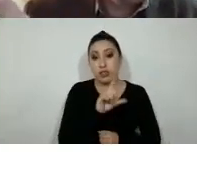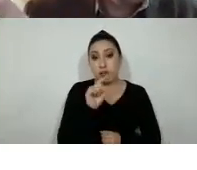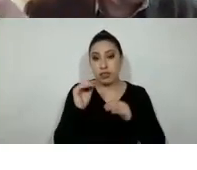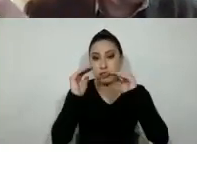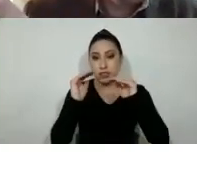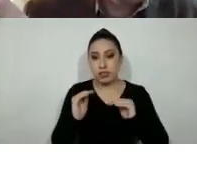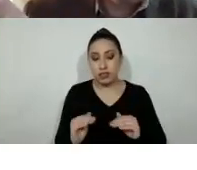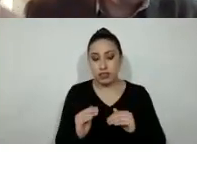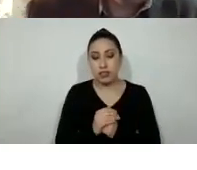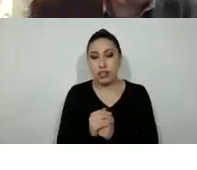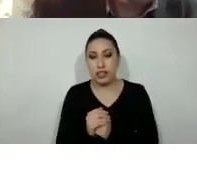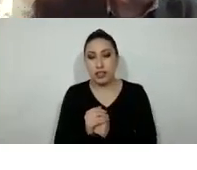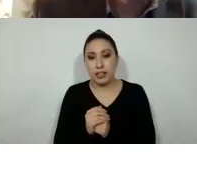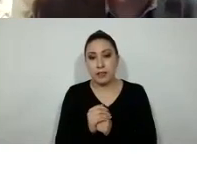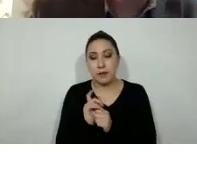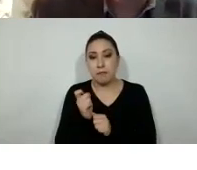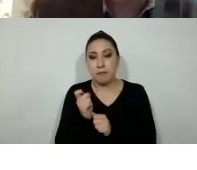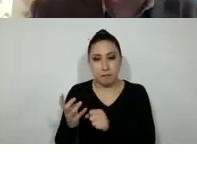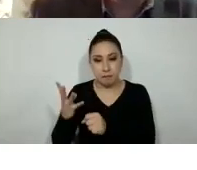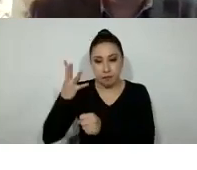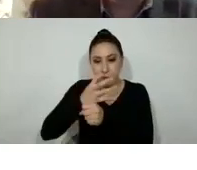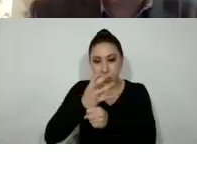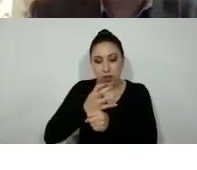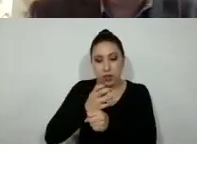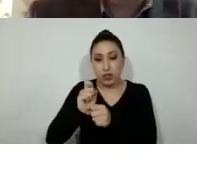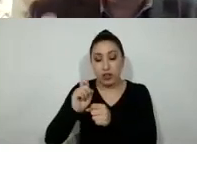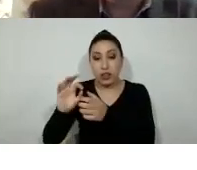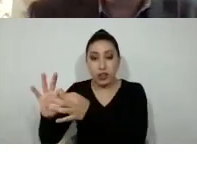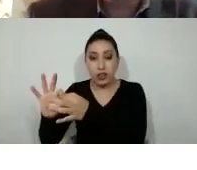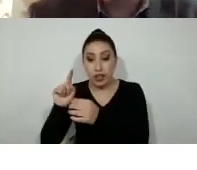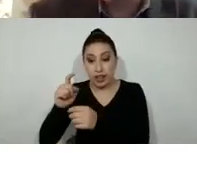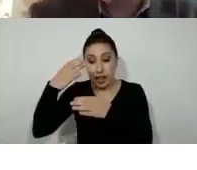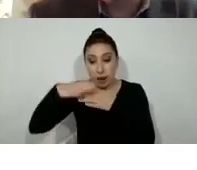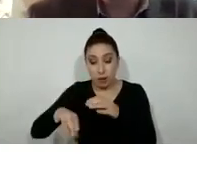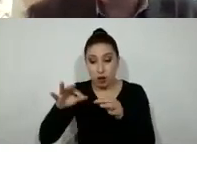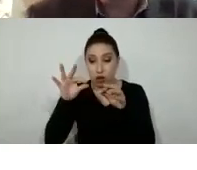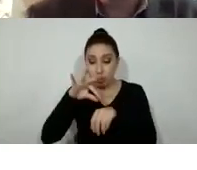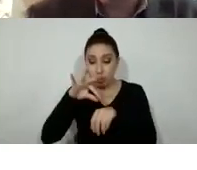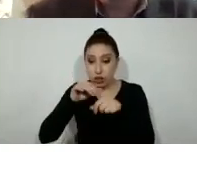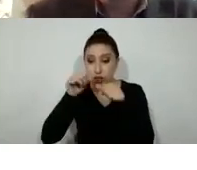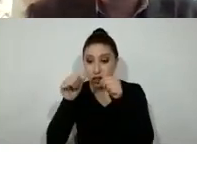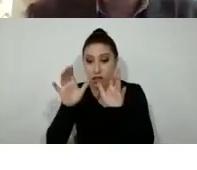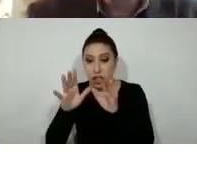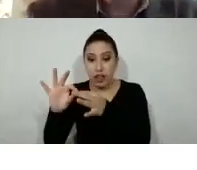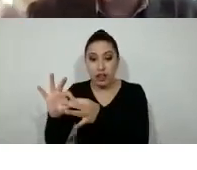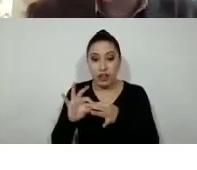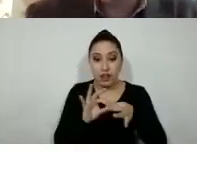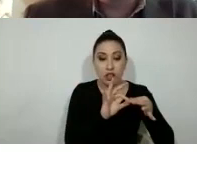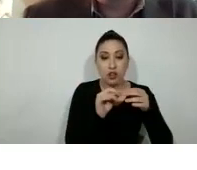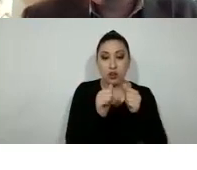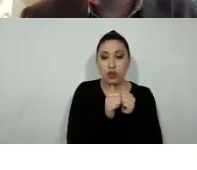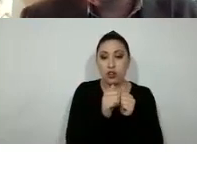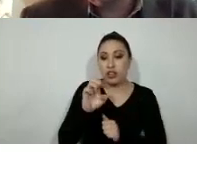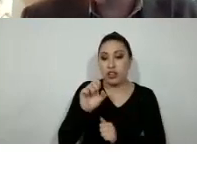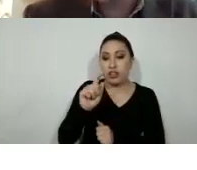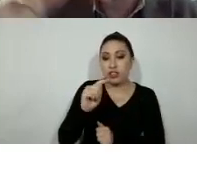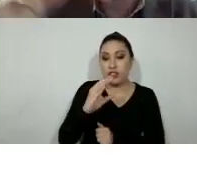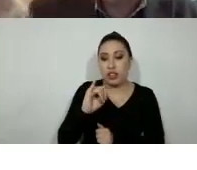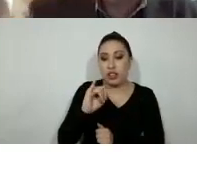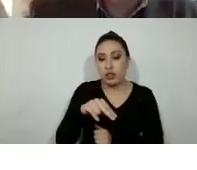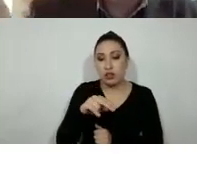curioso, se lo llevan no al Ministerio Público, sino a una instalación policial. Es decir, en algunos